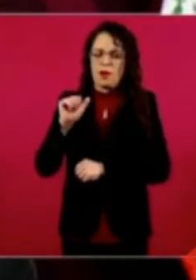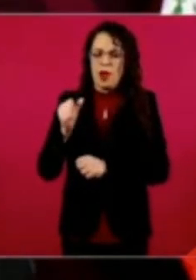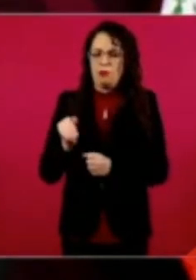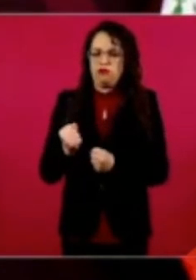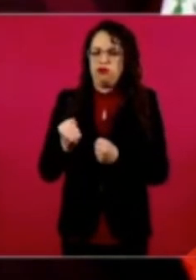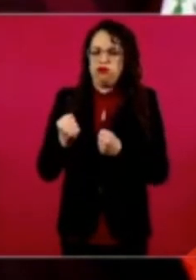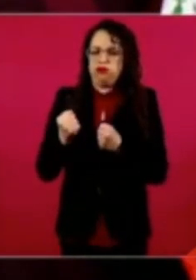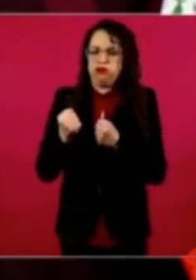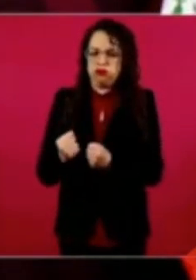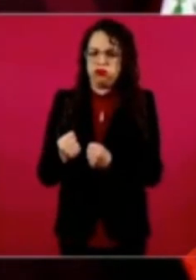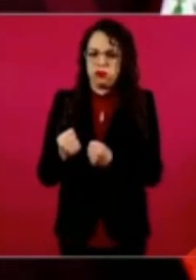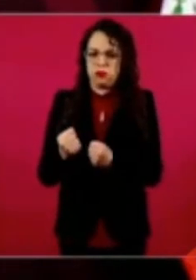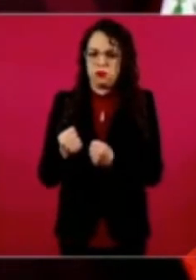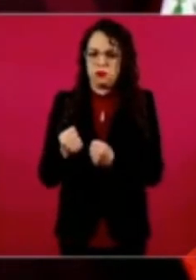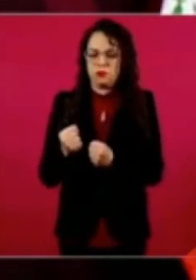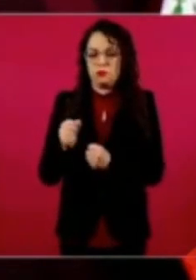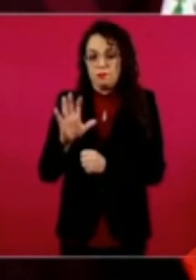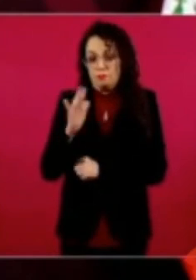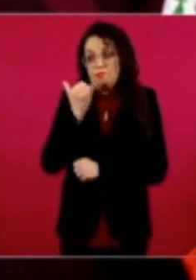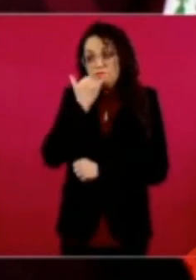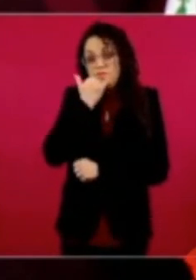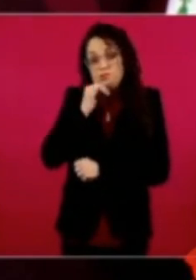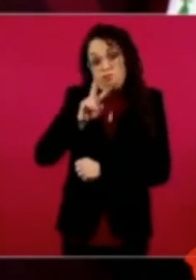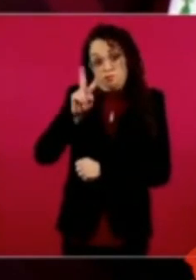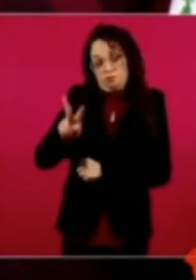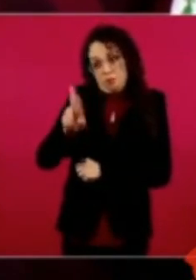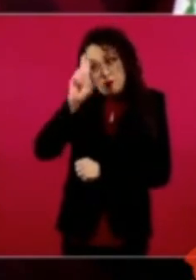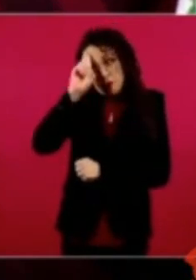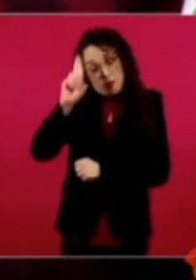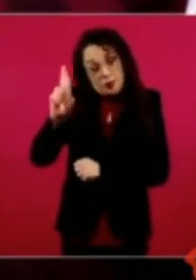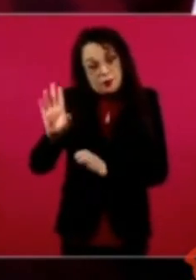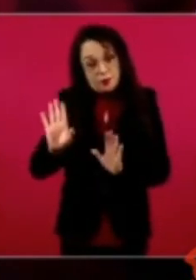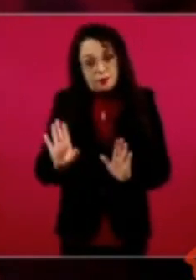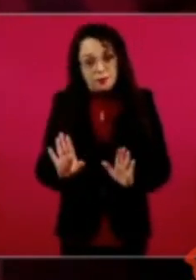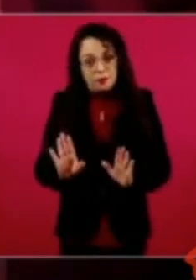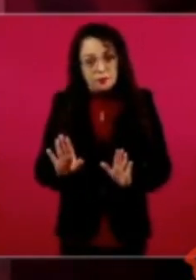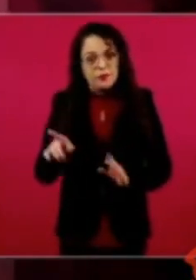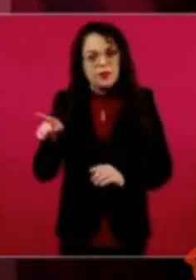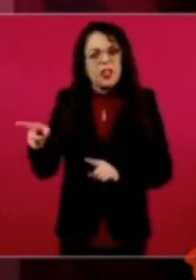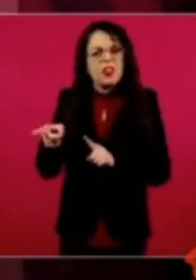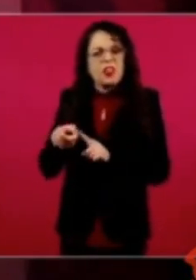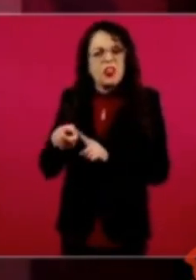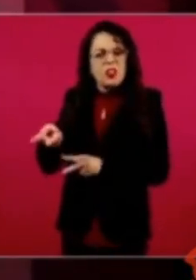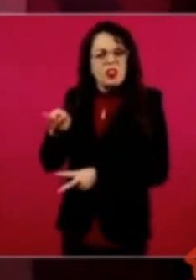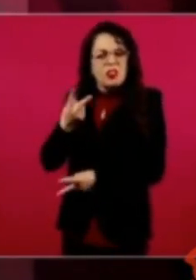Y eso viene desde la época de Porfirio Díaz.